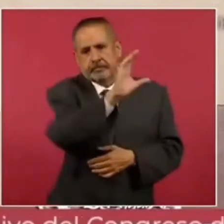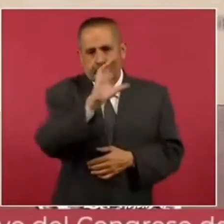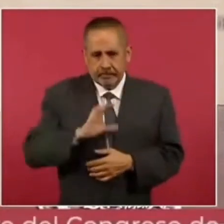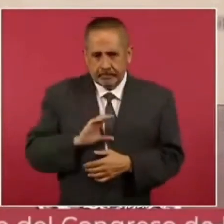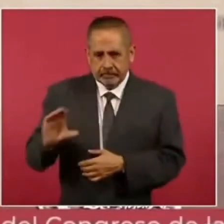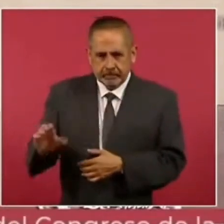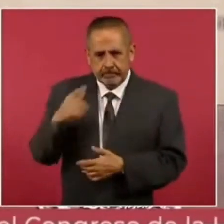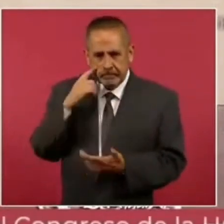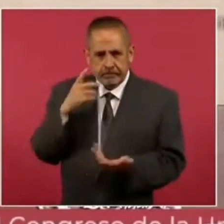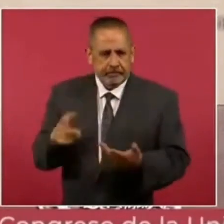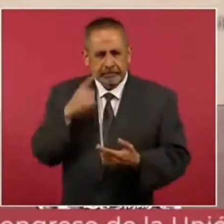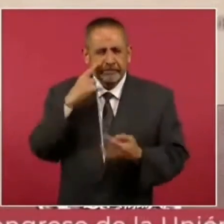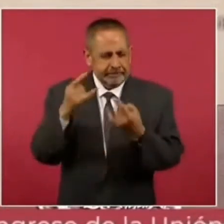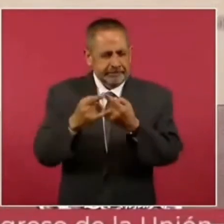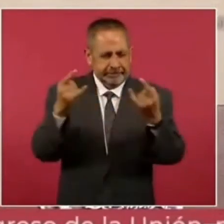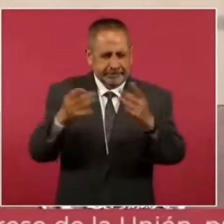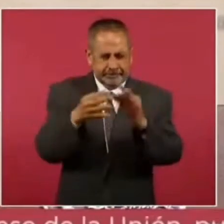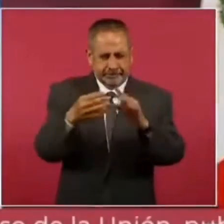Fíjense la historia.